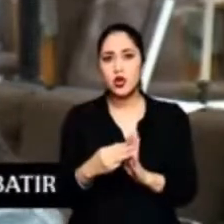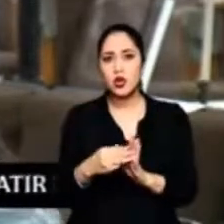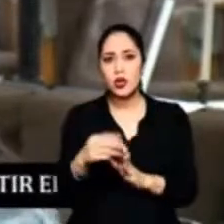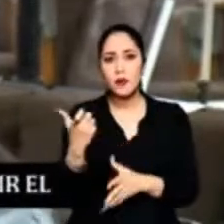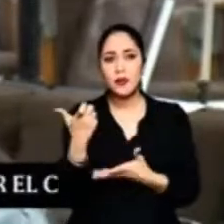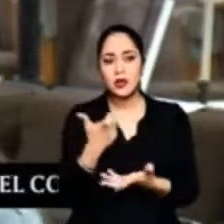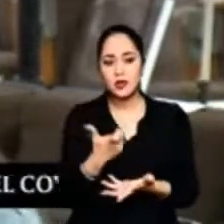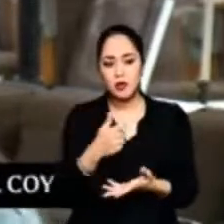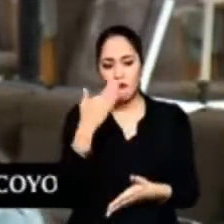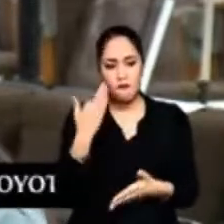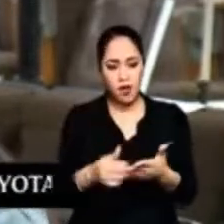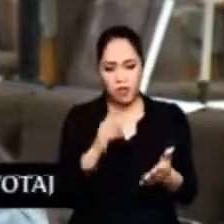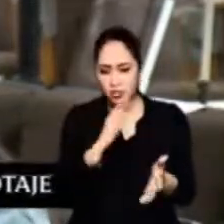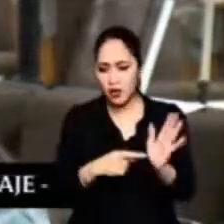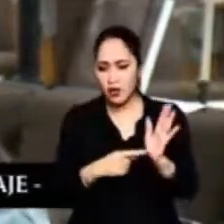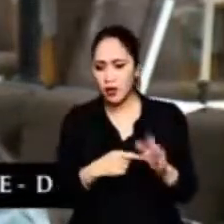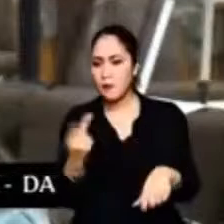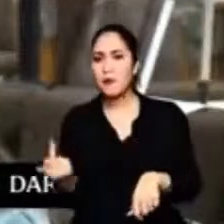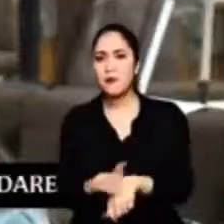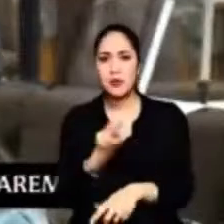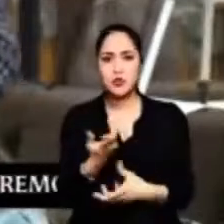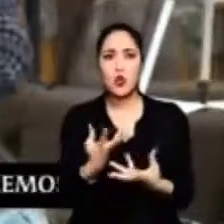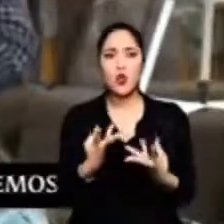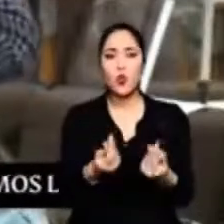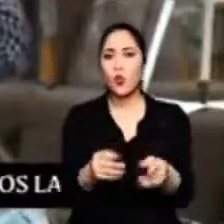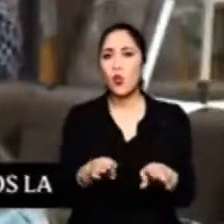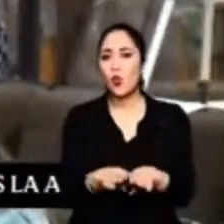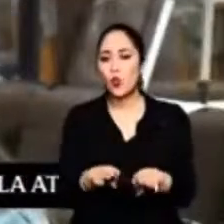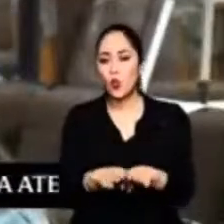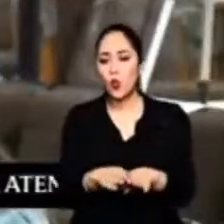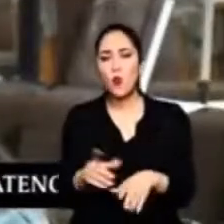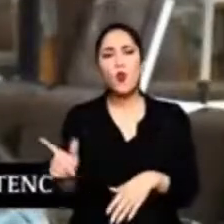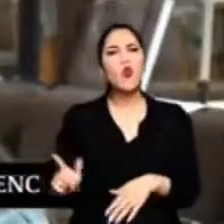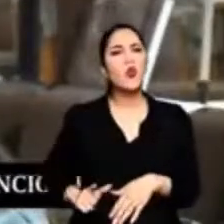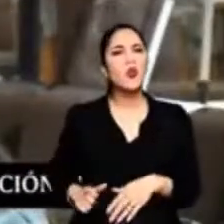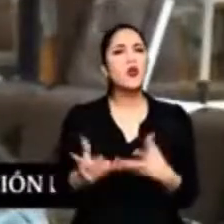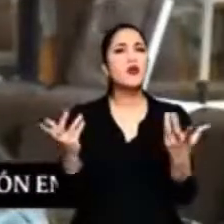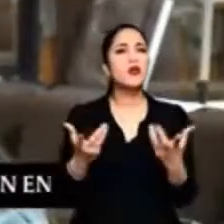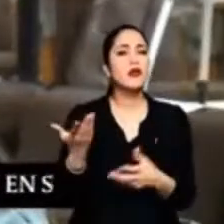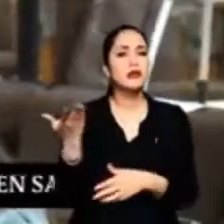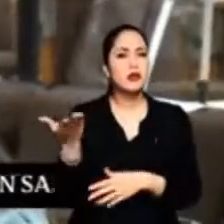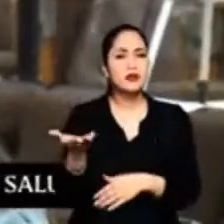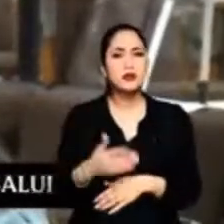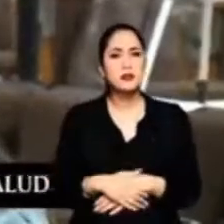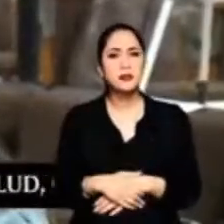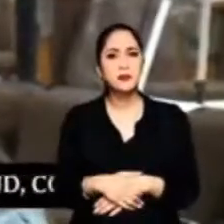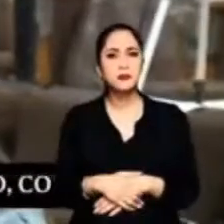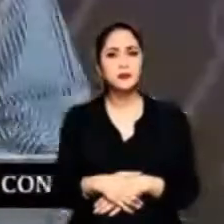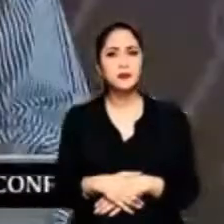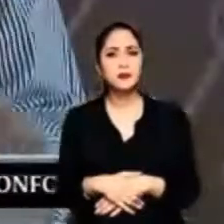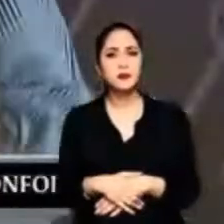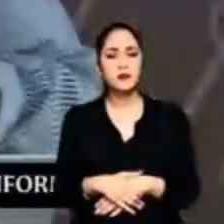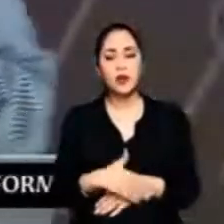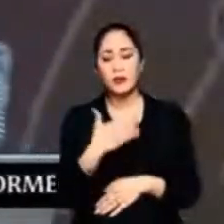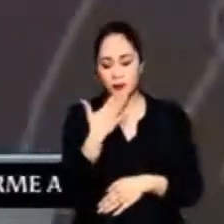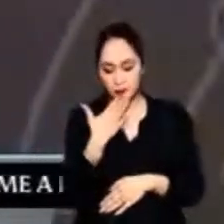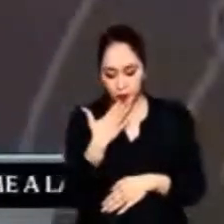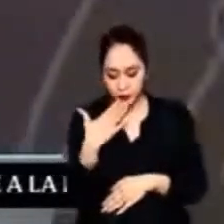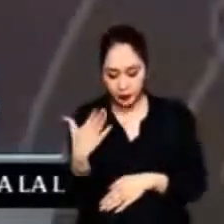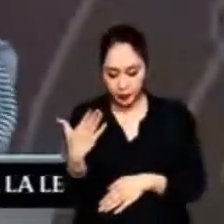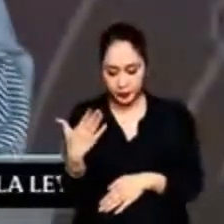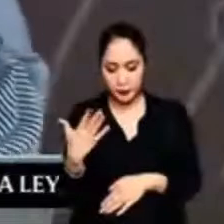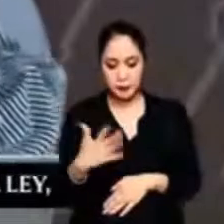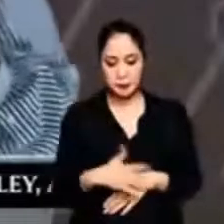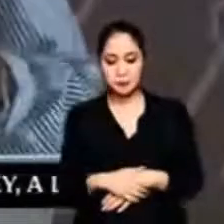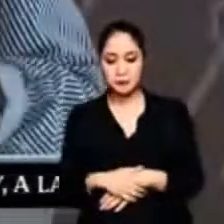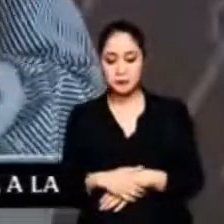se va a hacer al respecto o qué va a hacer el gobierno actual con esta situación? Bueno, muy bien, Rogerio.